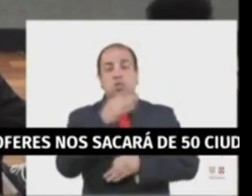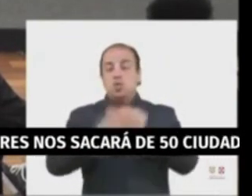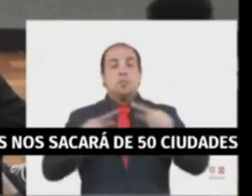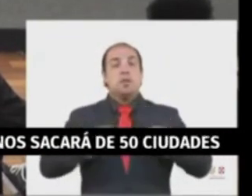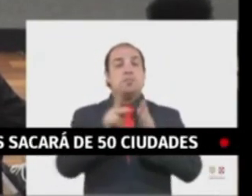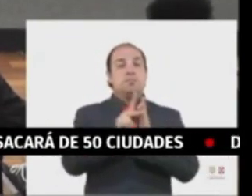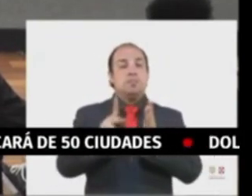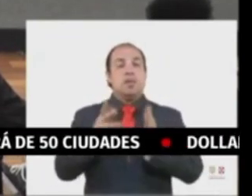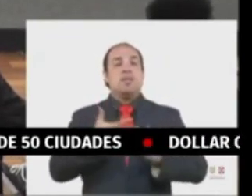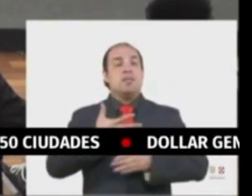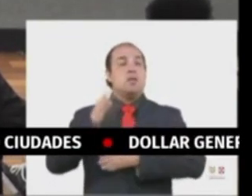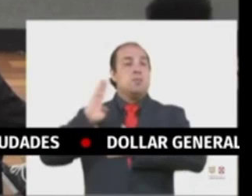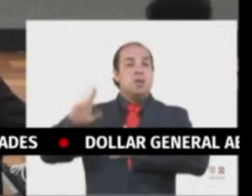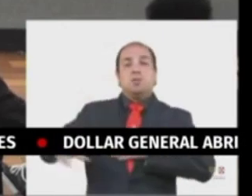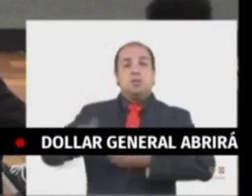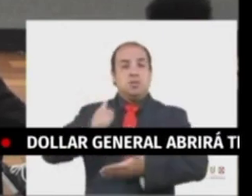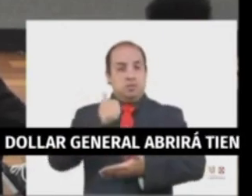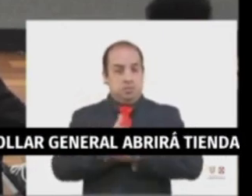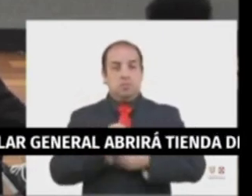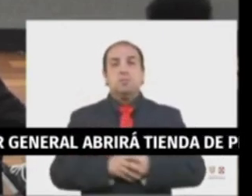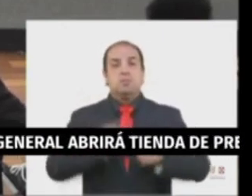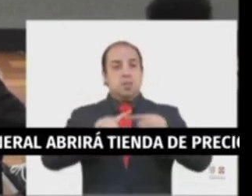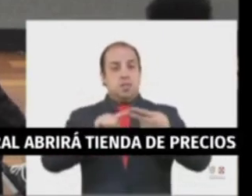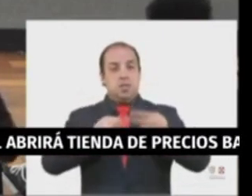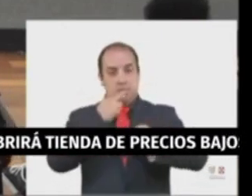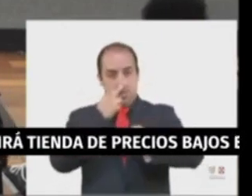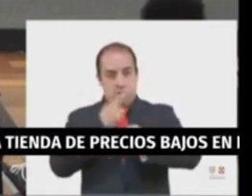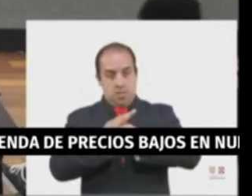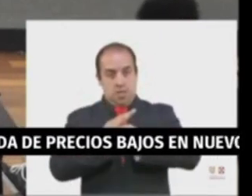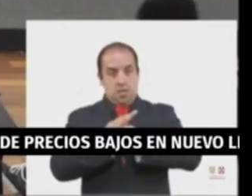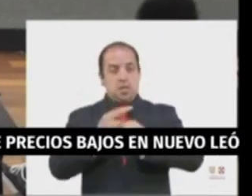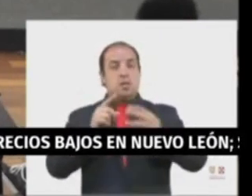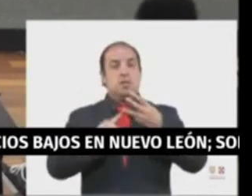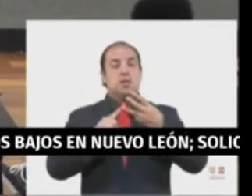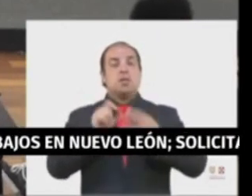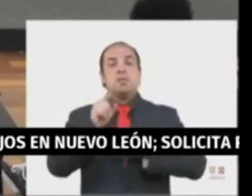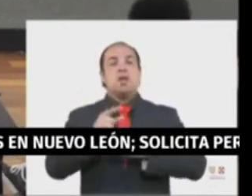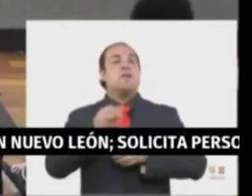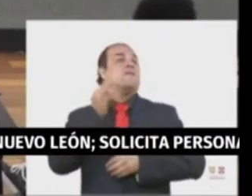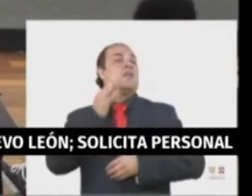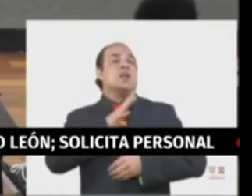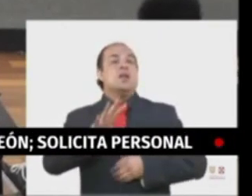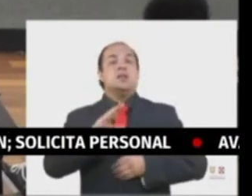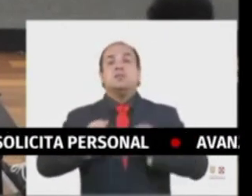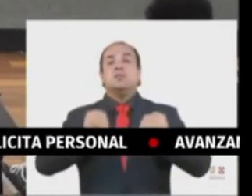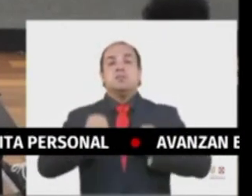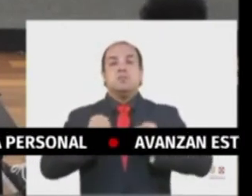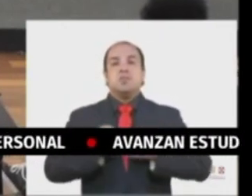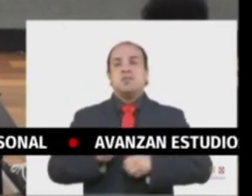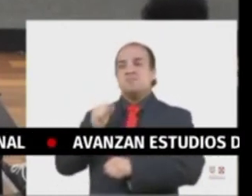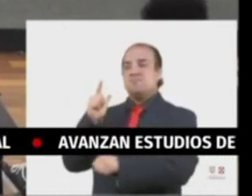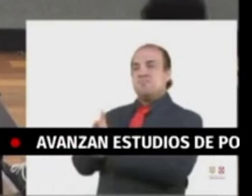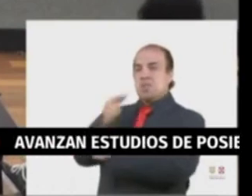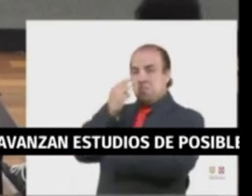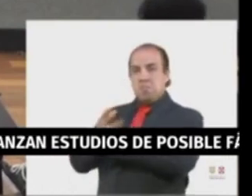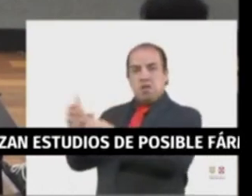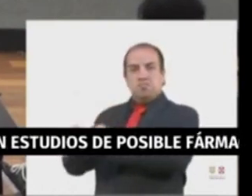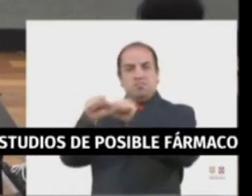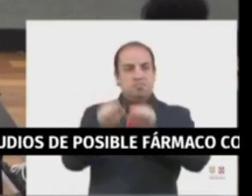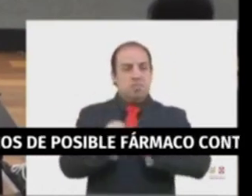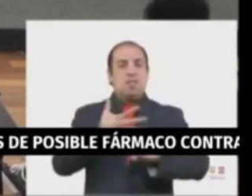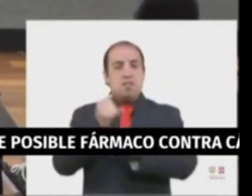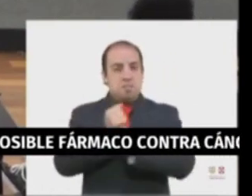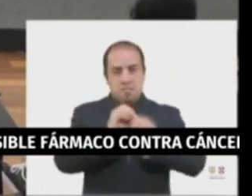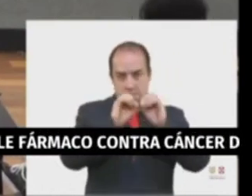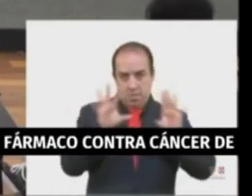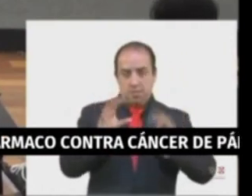periodistas tienen el compromiso del gobierno de la ciudad, de la secretaría, y sé también que de la Fiscalía General de Justicia, para llegar a los responsables y que sea una investigación transparente.